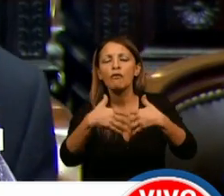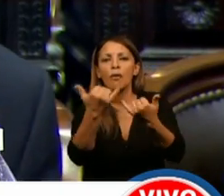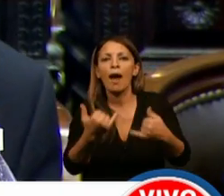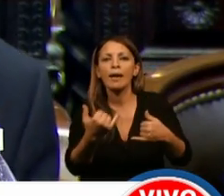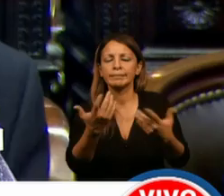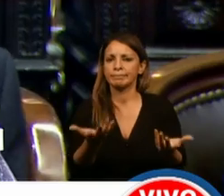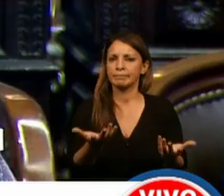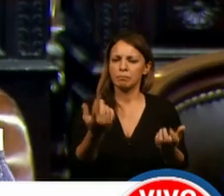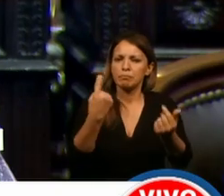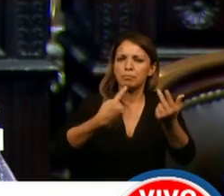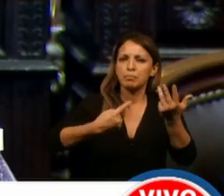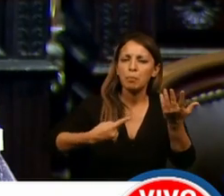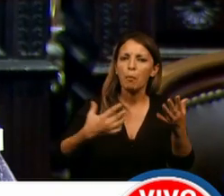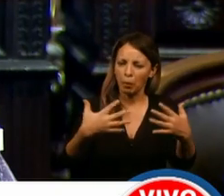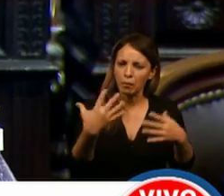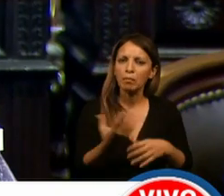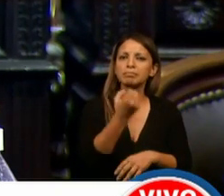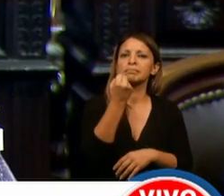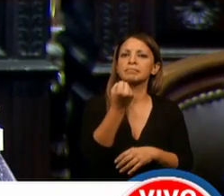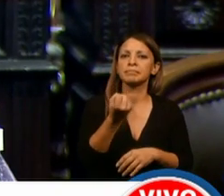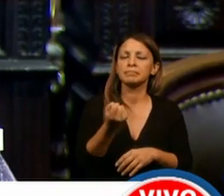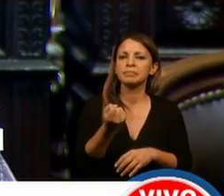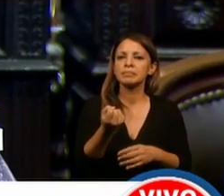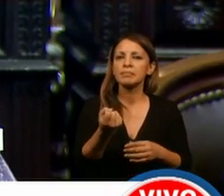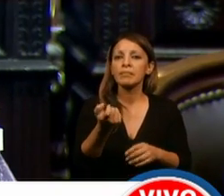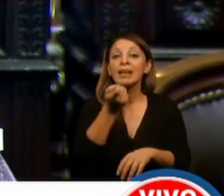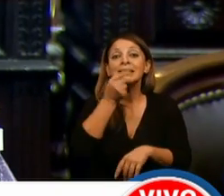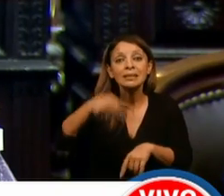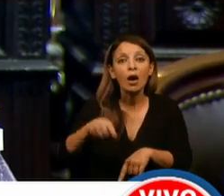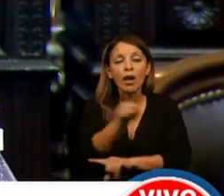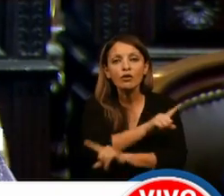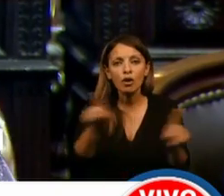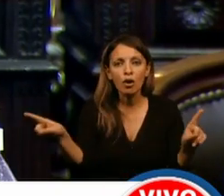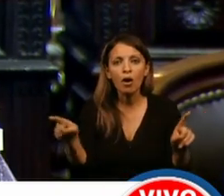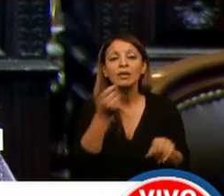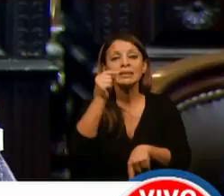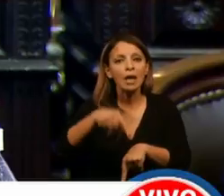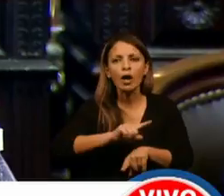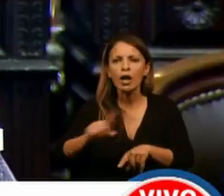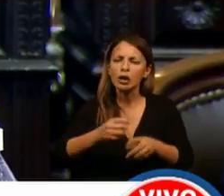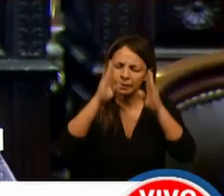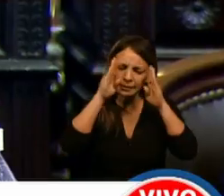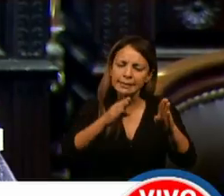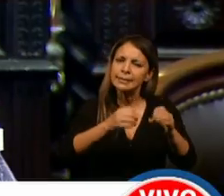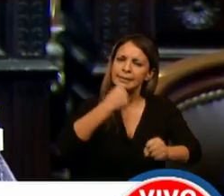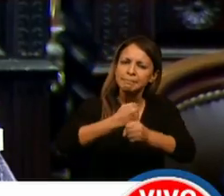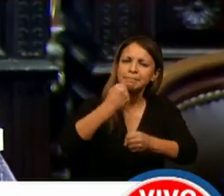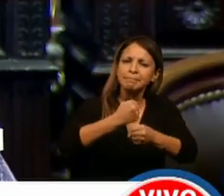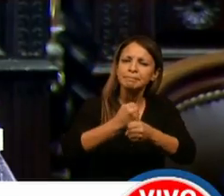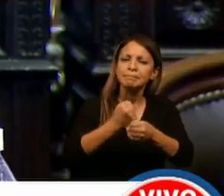técnicos como para poder lograrlo porque si no lo hacemos si no ponemos ese empeño estamos